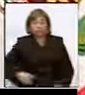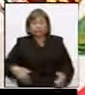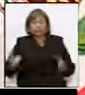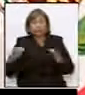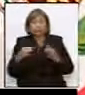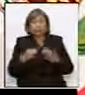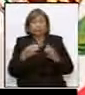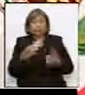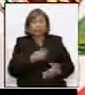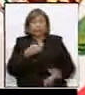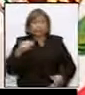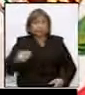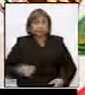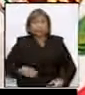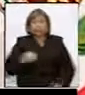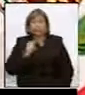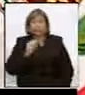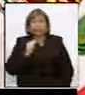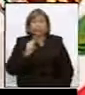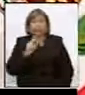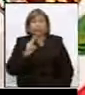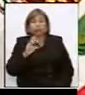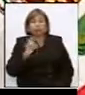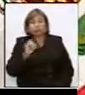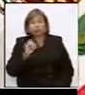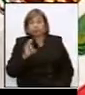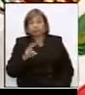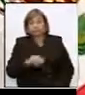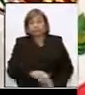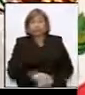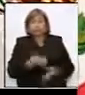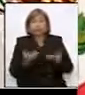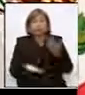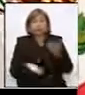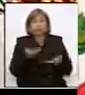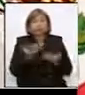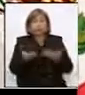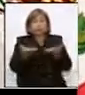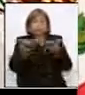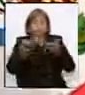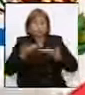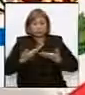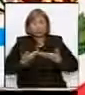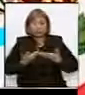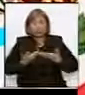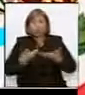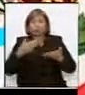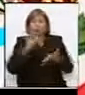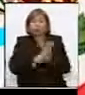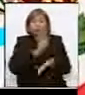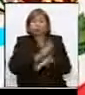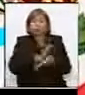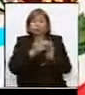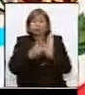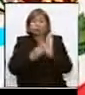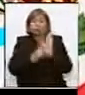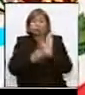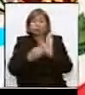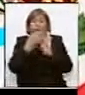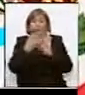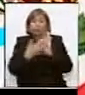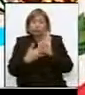Consejo de Ministros, Salvador del Solar, en la cual me ha hecho entrega de un documento en donde se